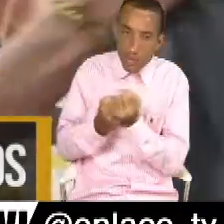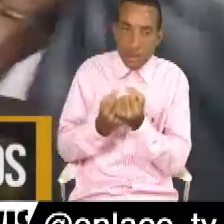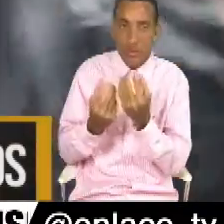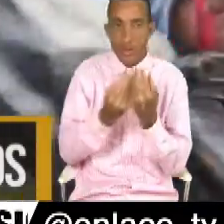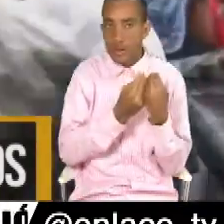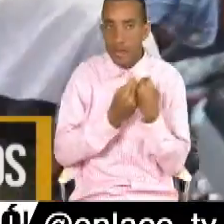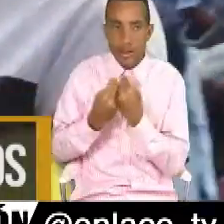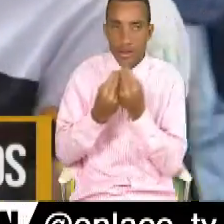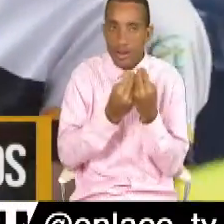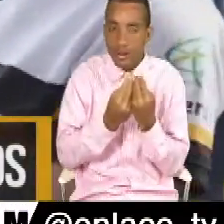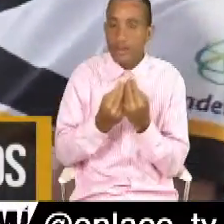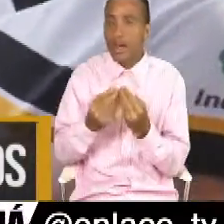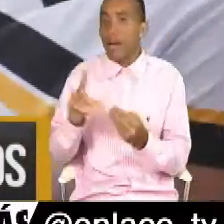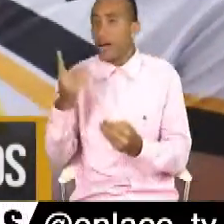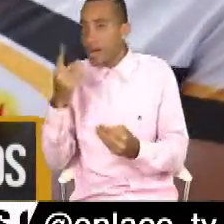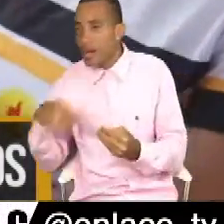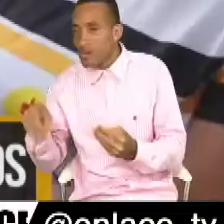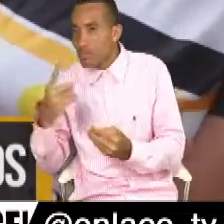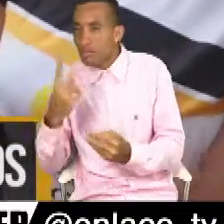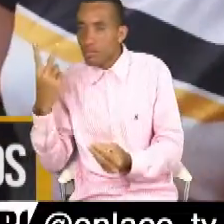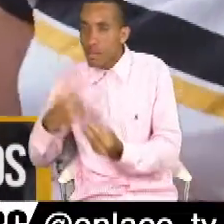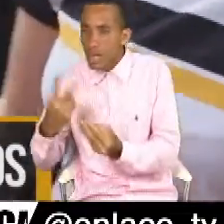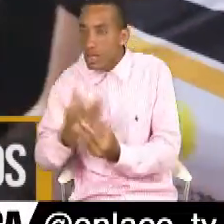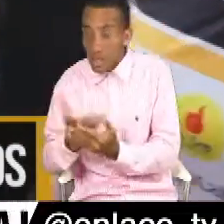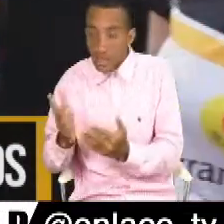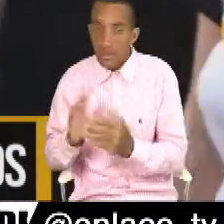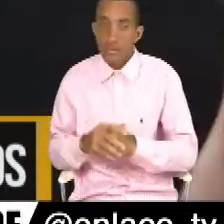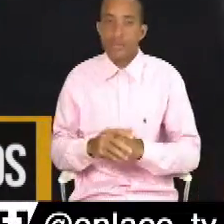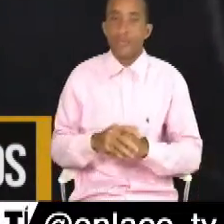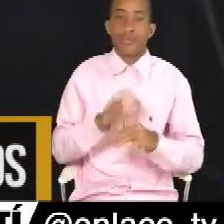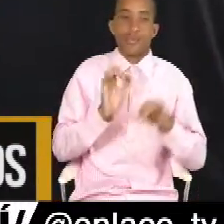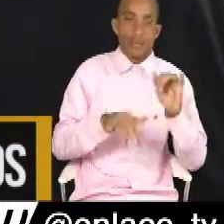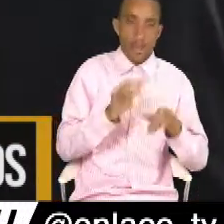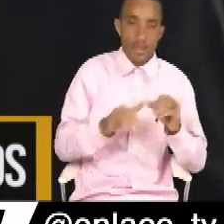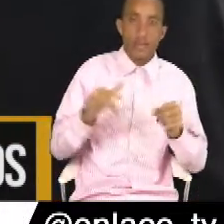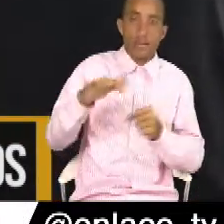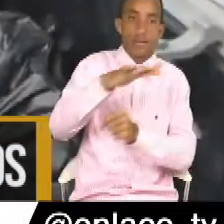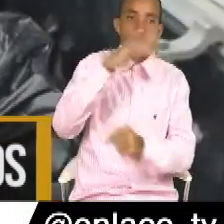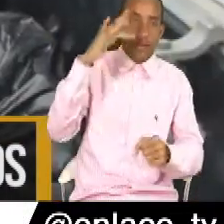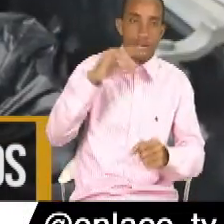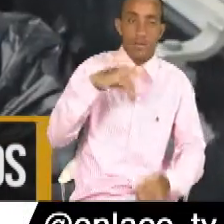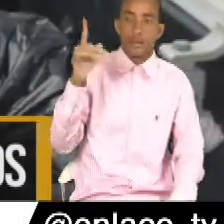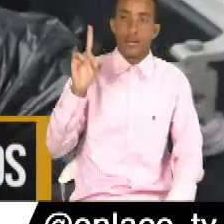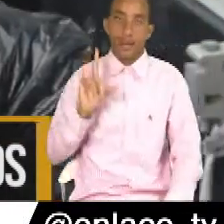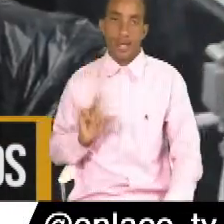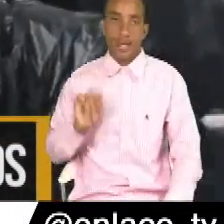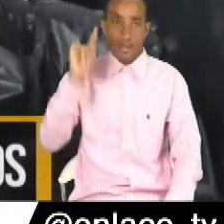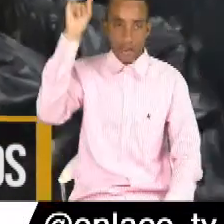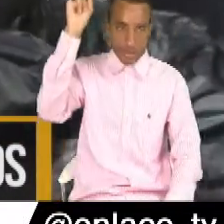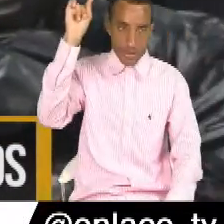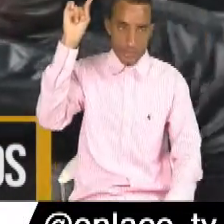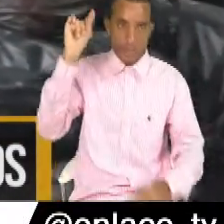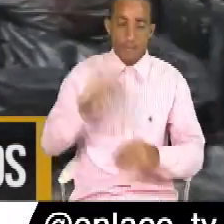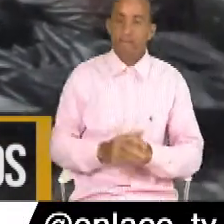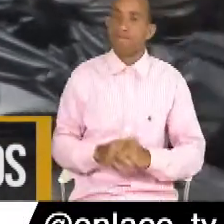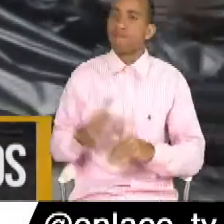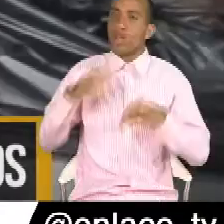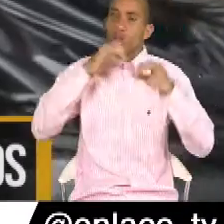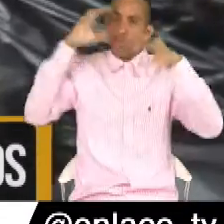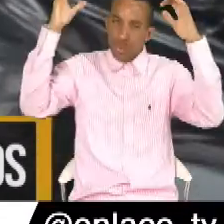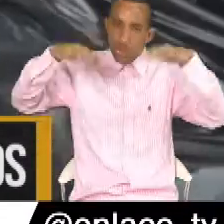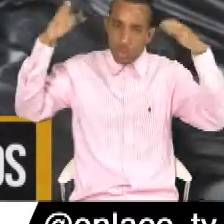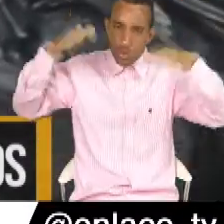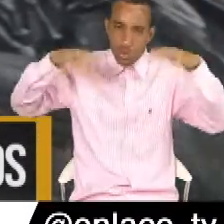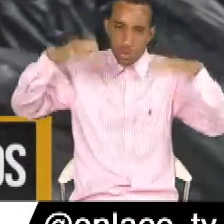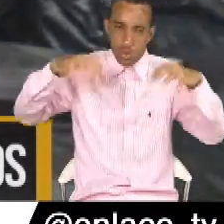la Gestión del Riesgo de Desastres, la Secretaría de Medio Ambiente y el INDERBA. Las comunidades impactadas por las intensas lluvias del mes de mayo y